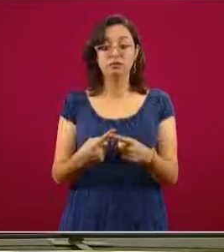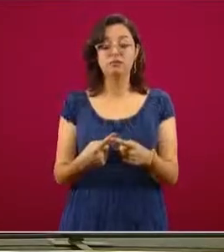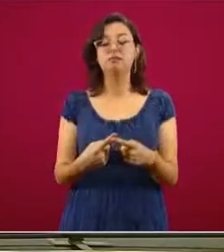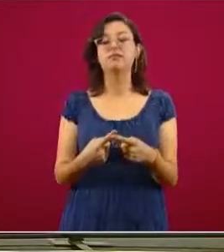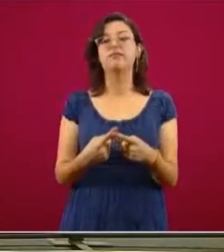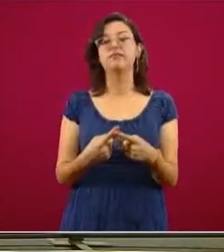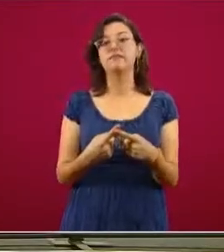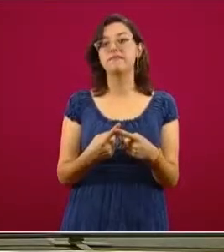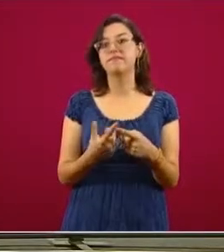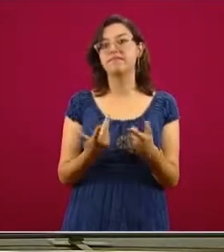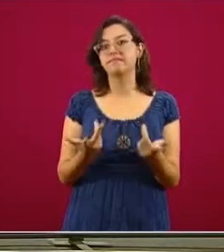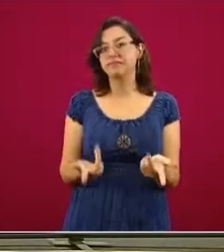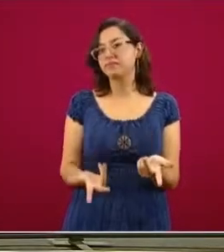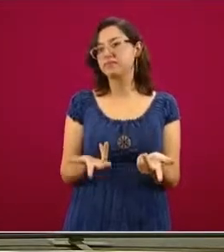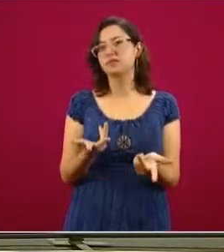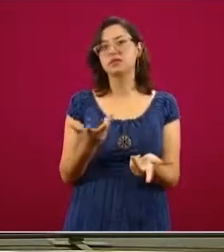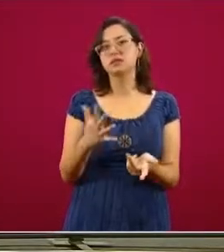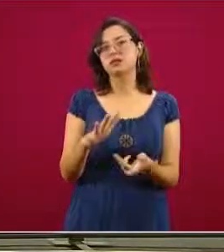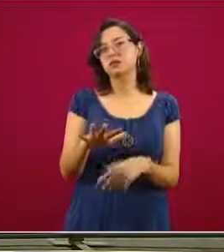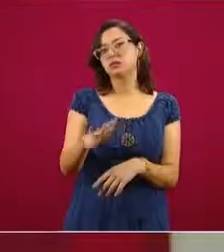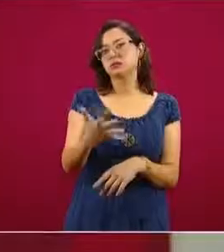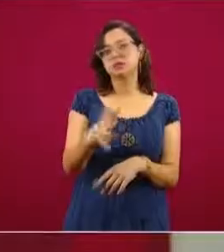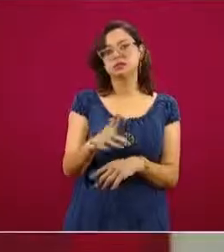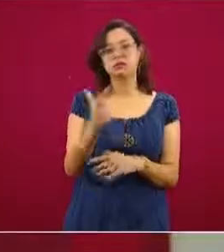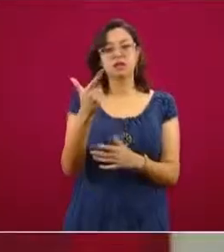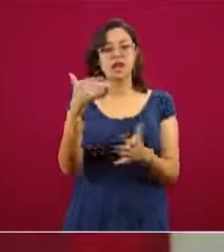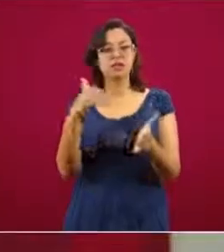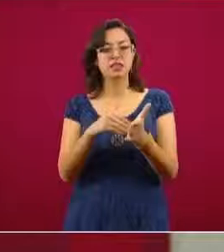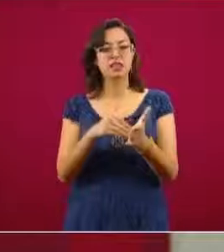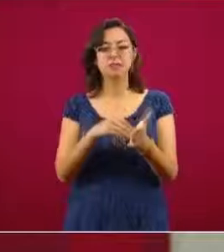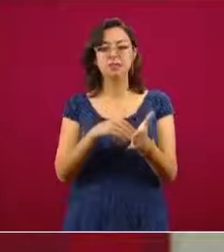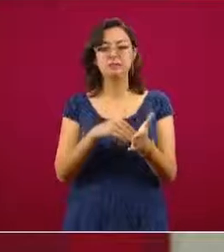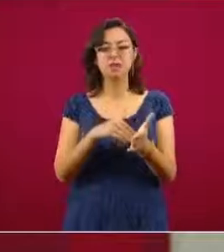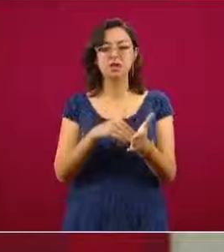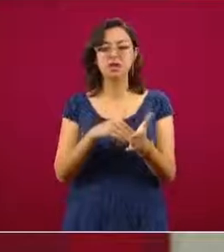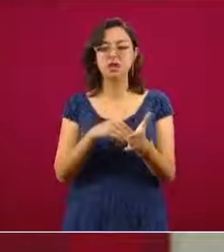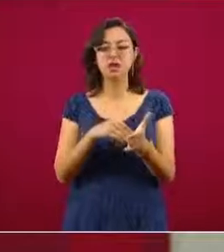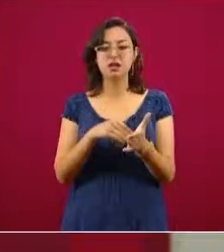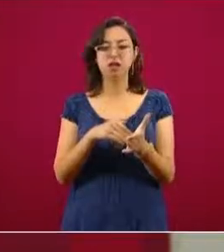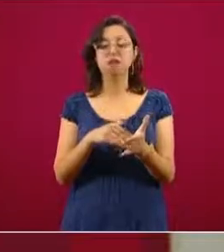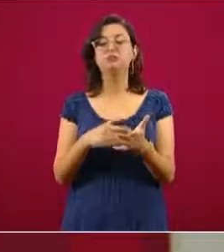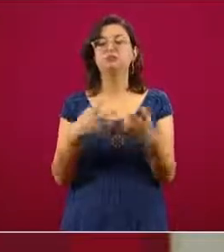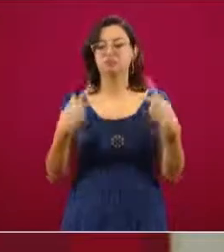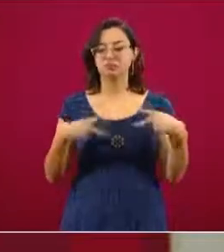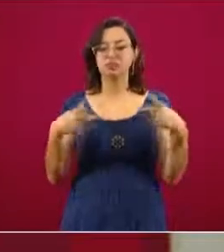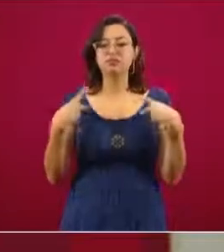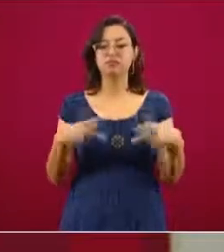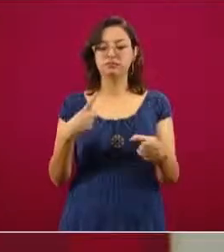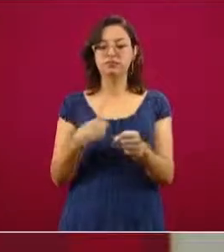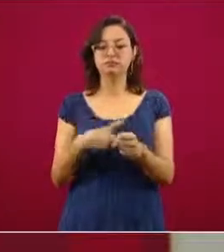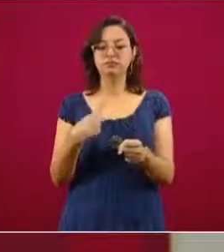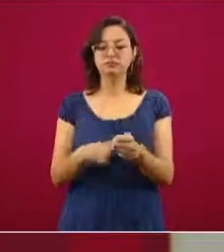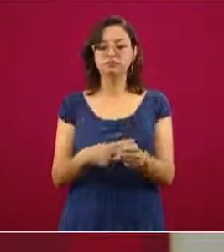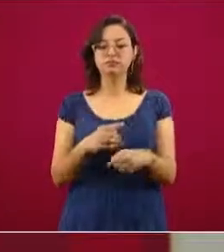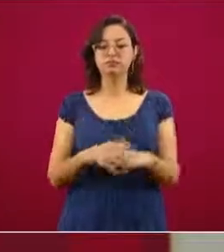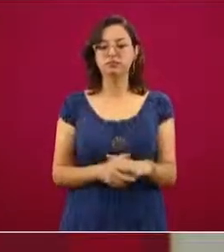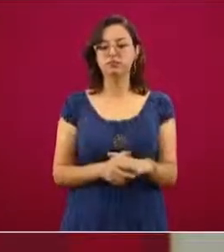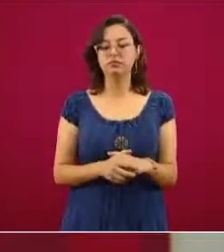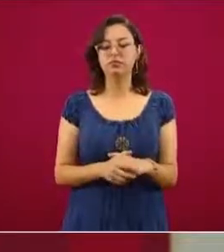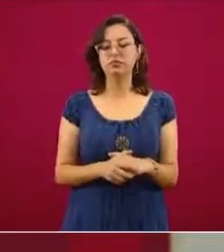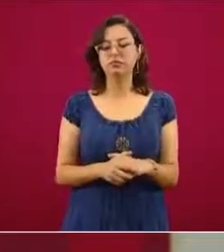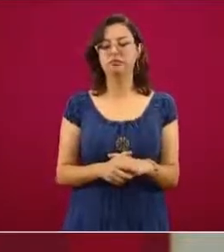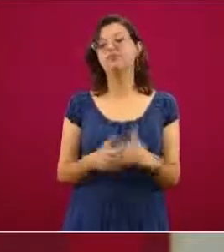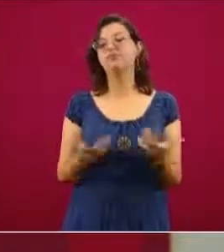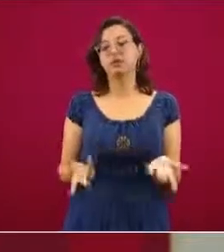han encontrado alrededor de 7,000 casos, y además la ciudad les lleva